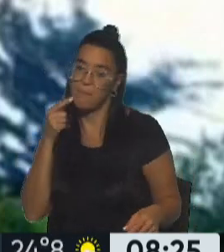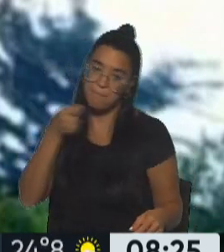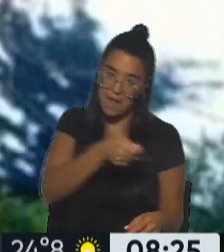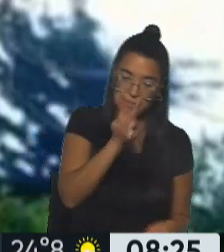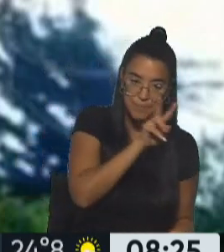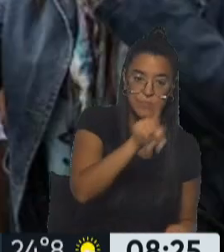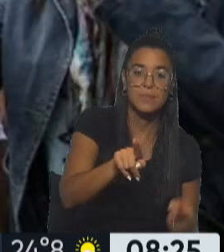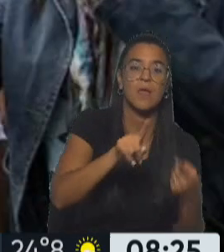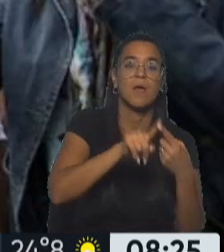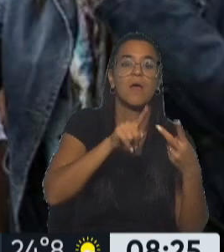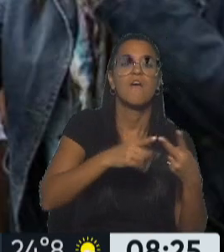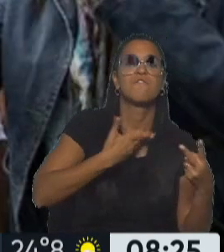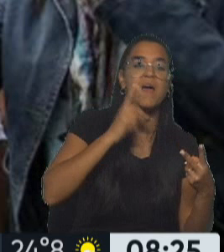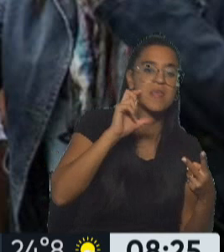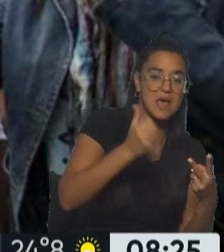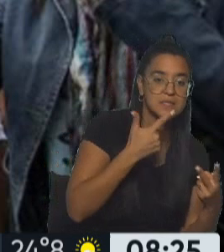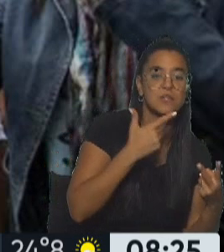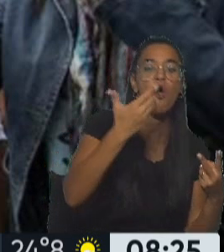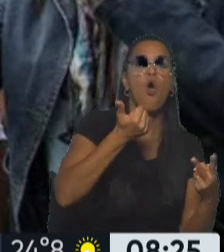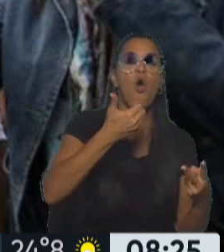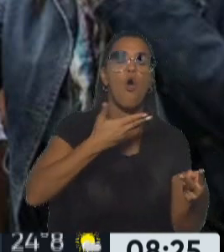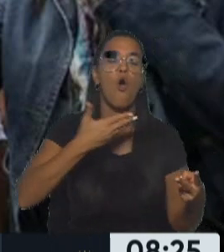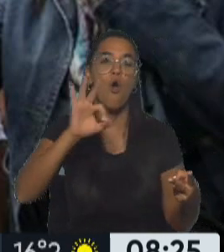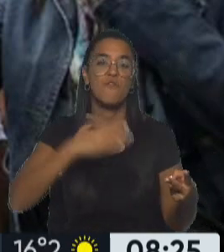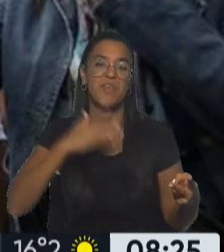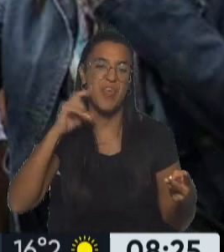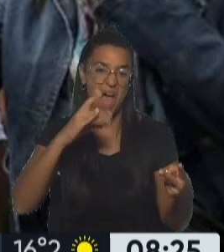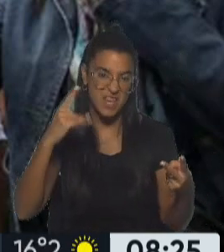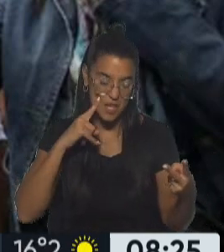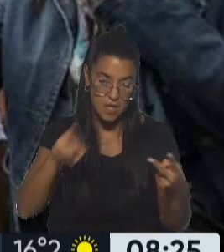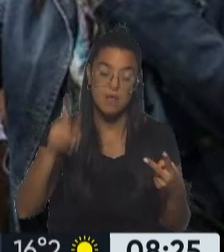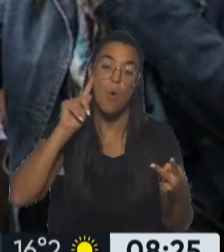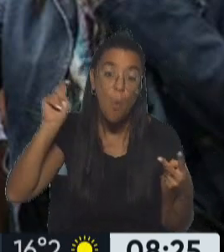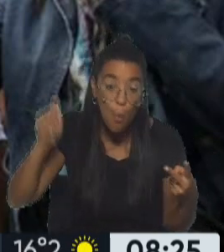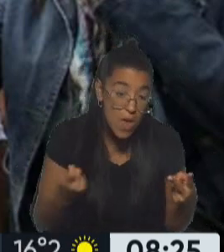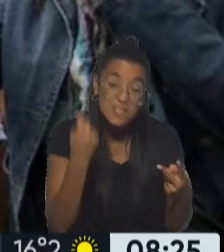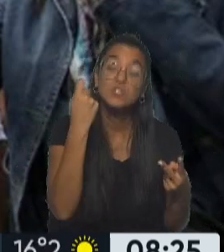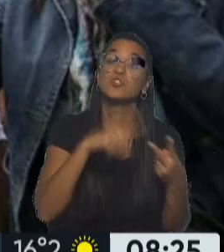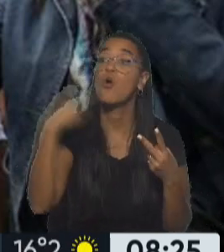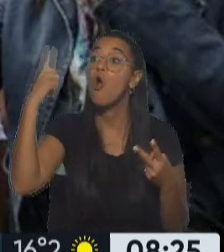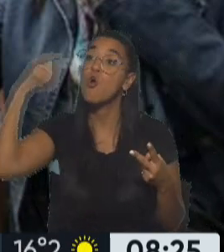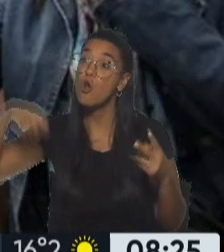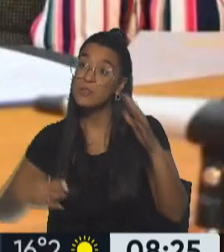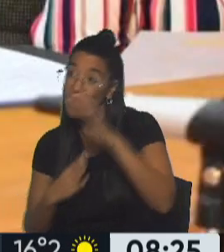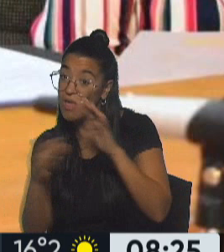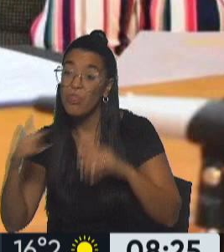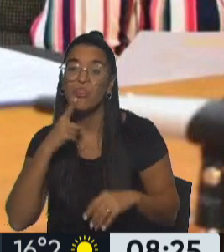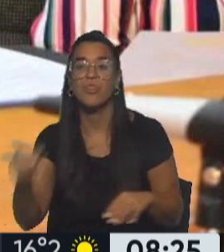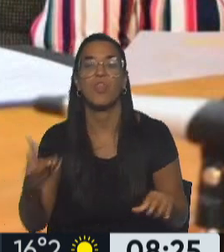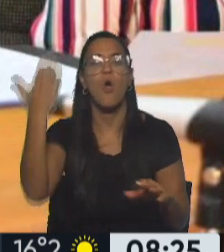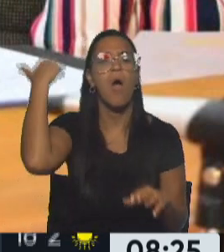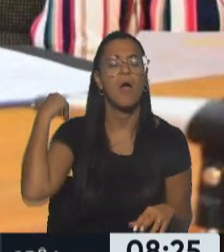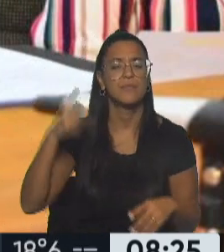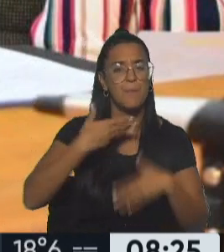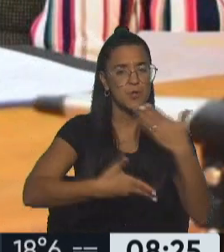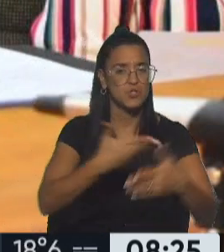Ofidani y Farías enfrentarán este segundo juicio luego de que la Corte Suprema de Justicia confirmó la anulación de la sentencia dictada en un